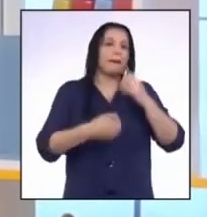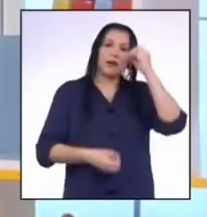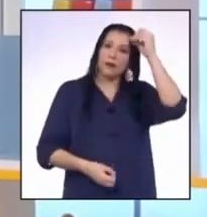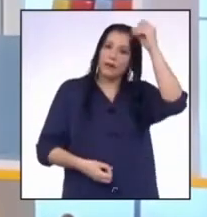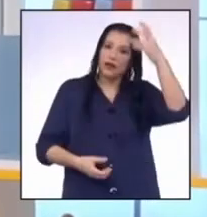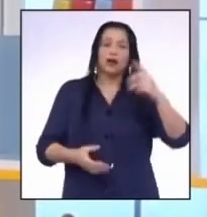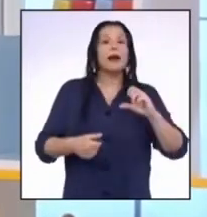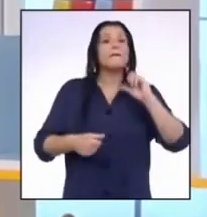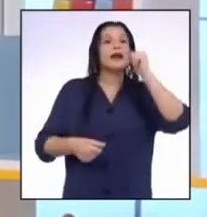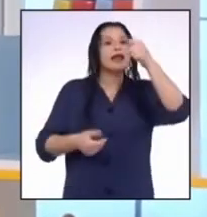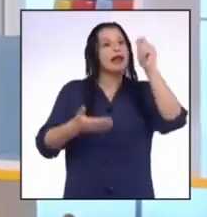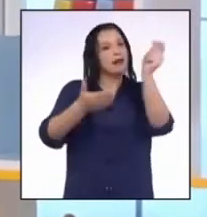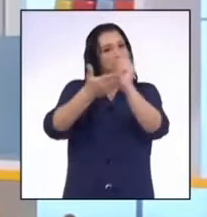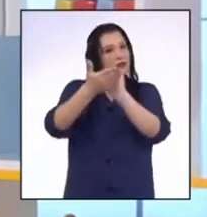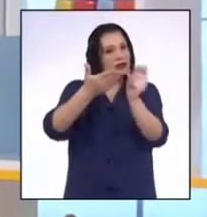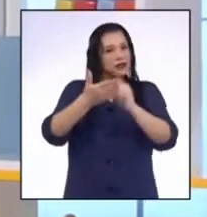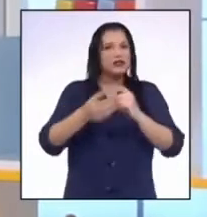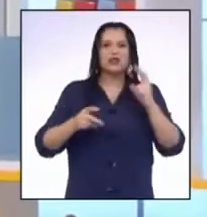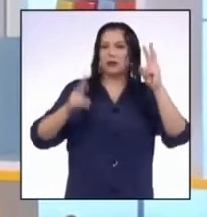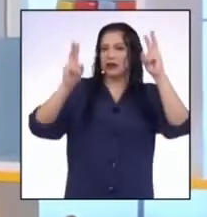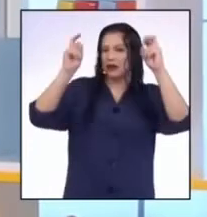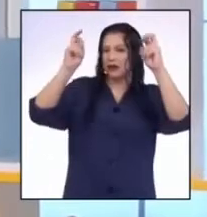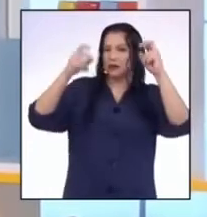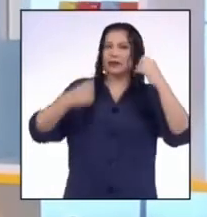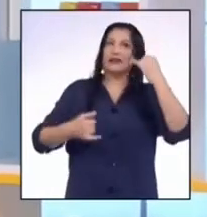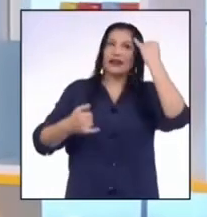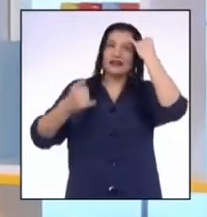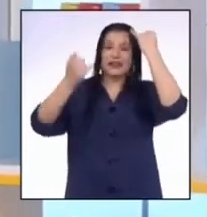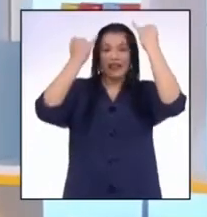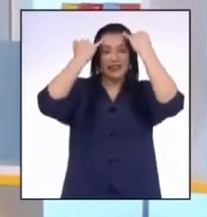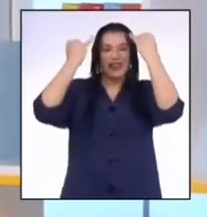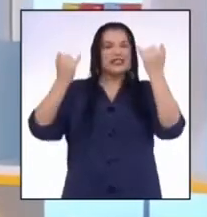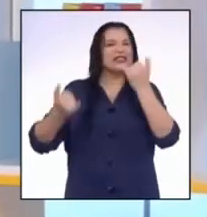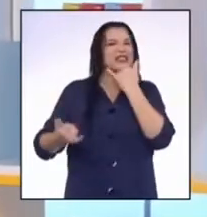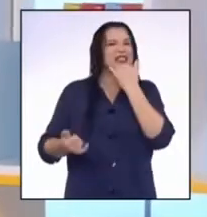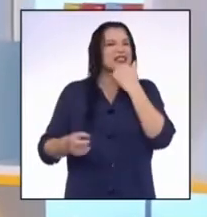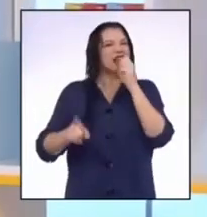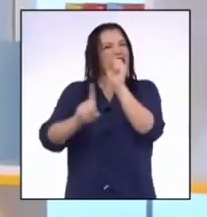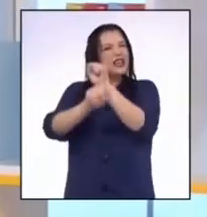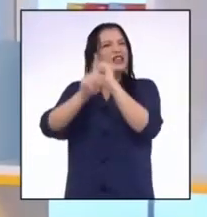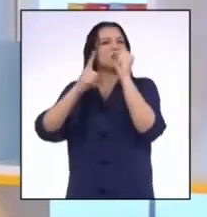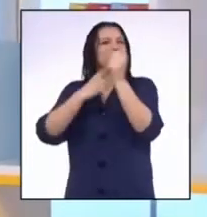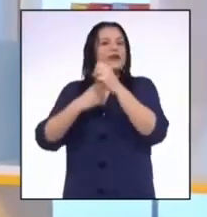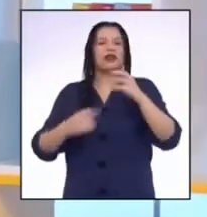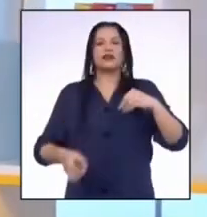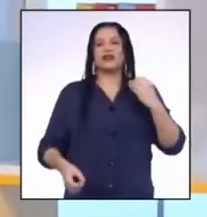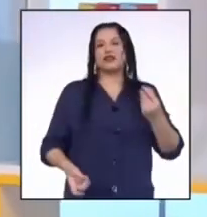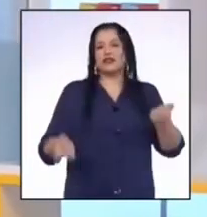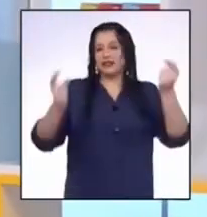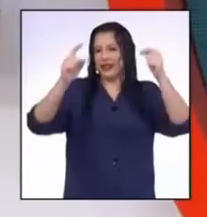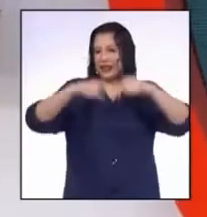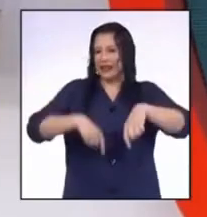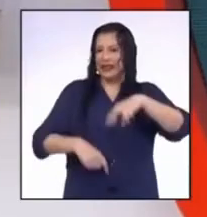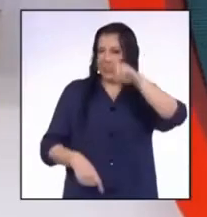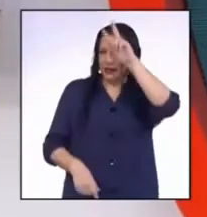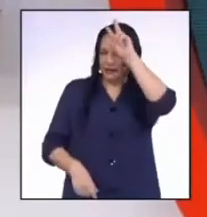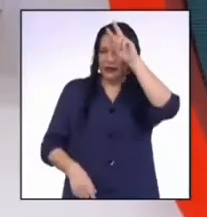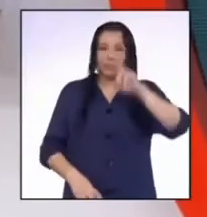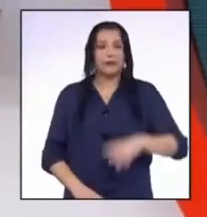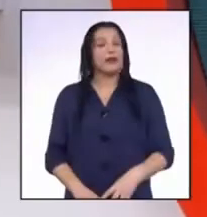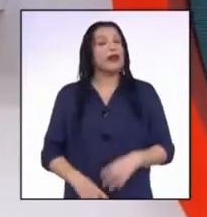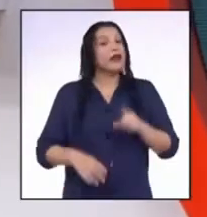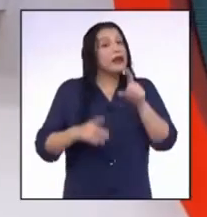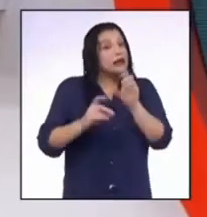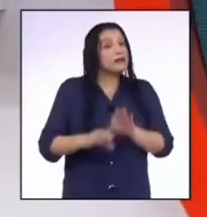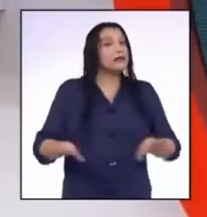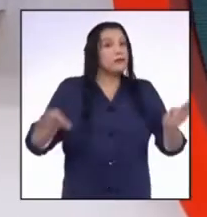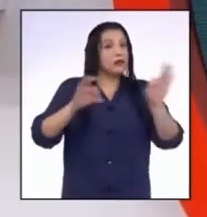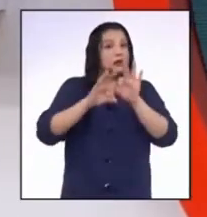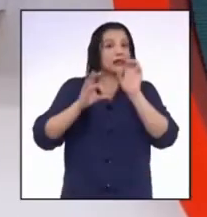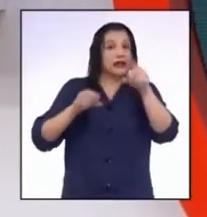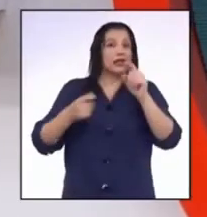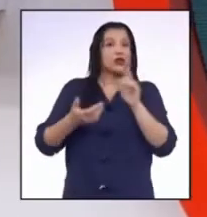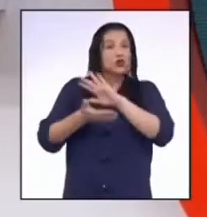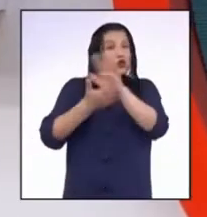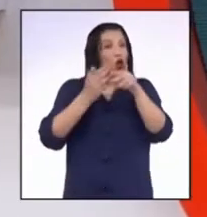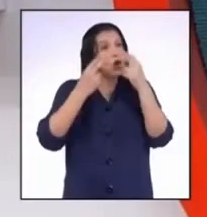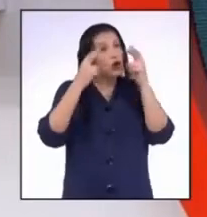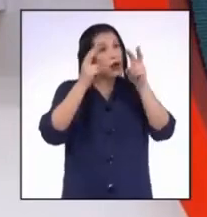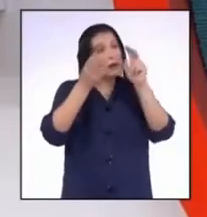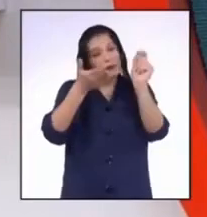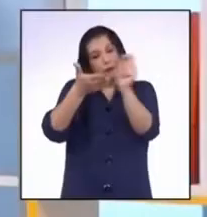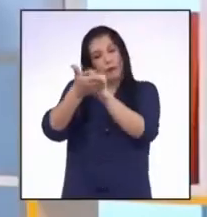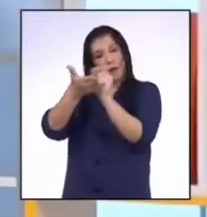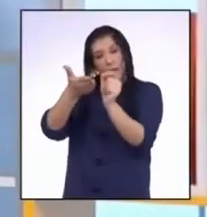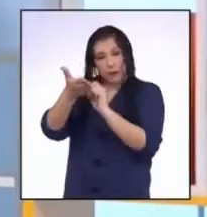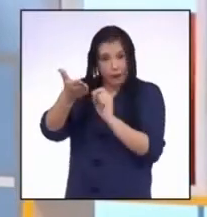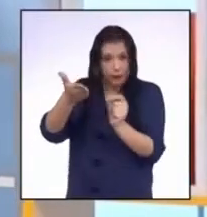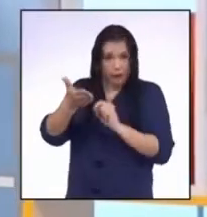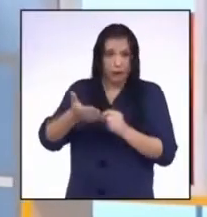redactaremos mañana sobre los mitos y representaciones sociales sobre las y los adolescentes en el Perú. Es importante que tomes nota de todo lo que vas a